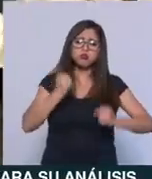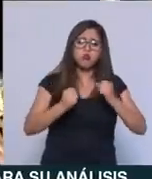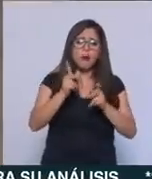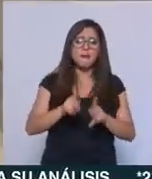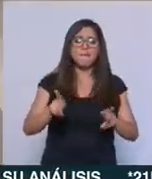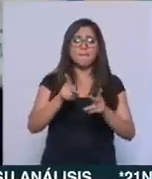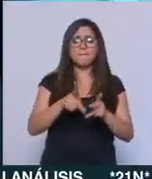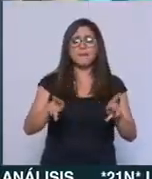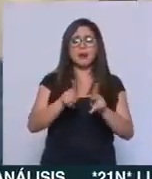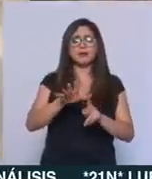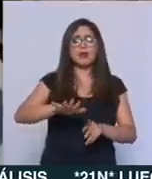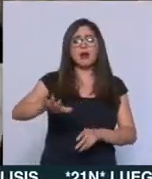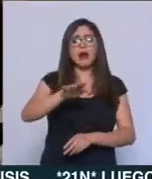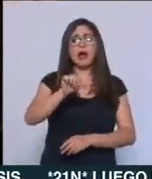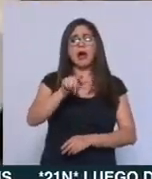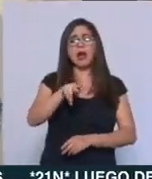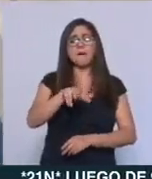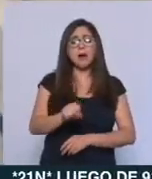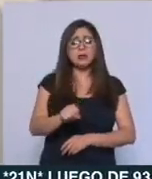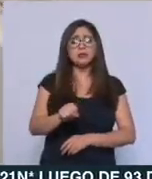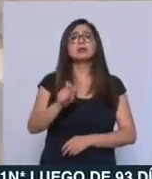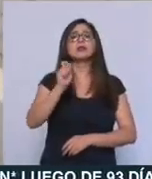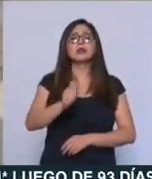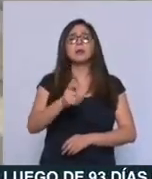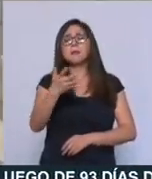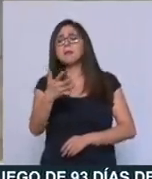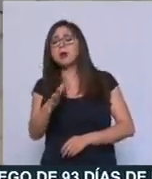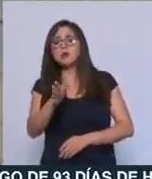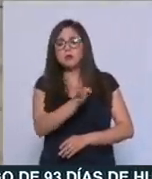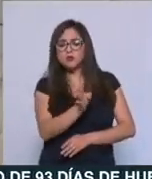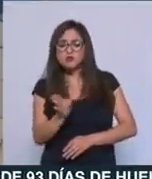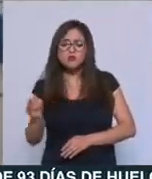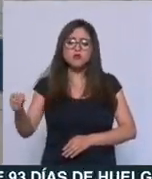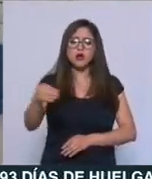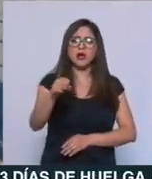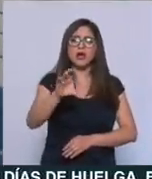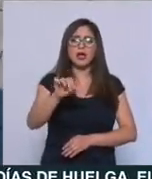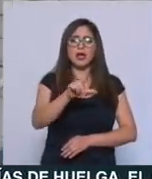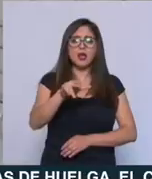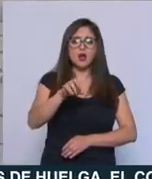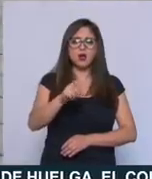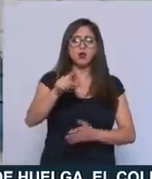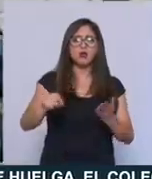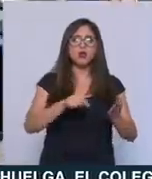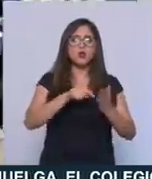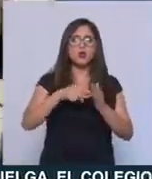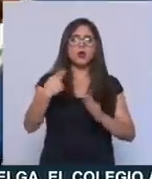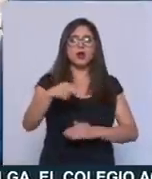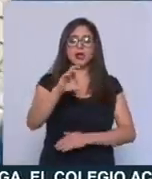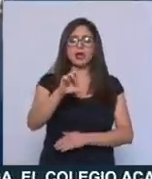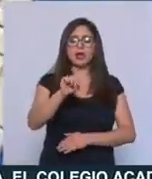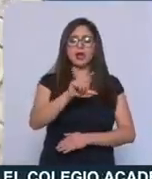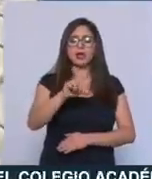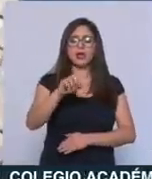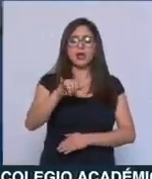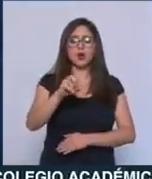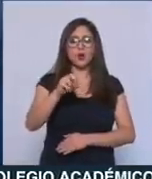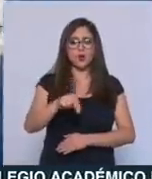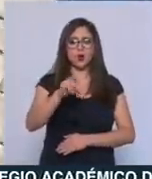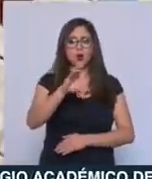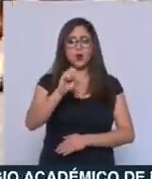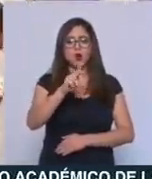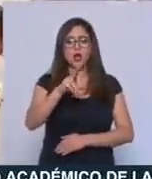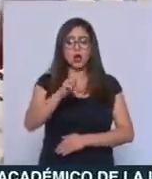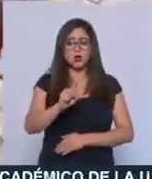armas del Zócalo capitalino, se incorporó por uno de los callejones de esta zona, conocido como Callejón de Correos, y